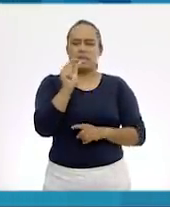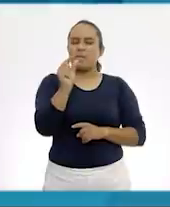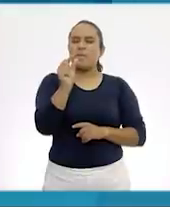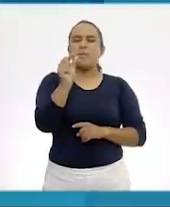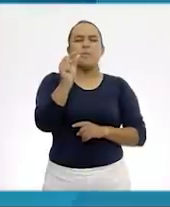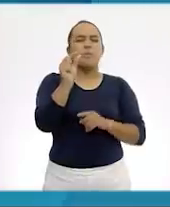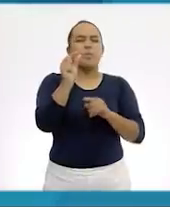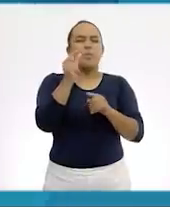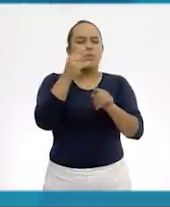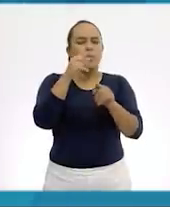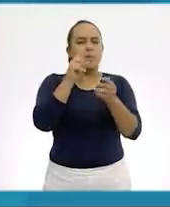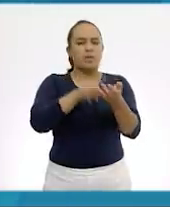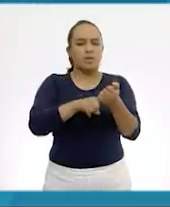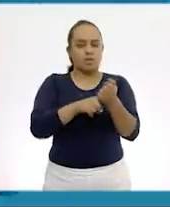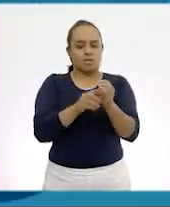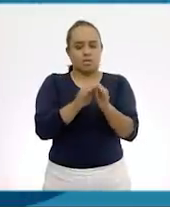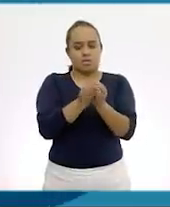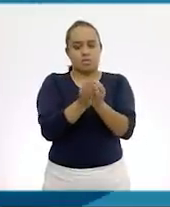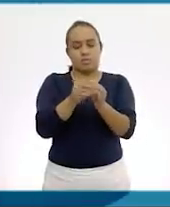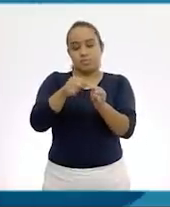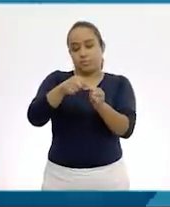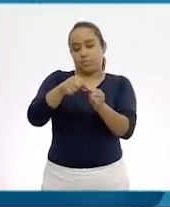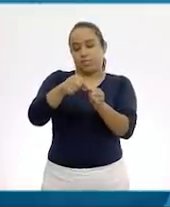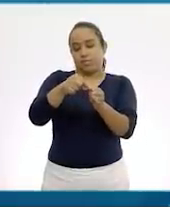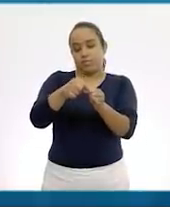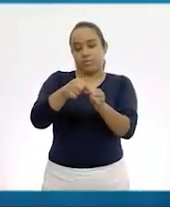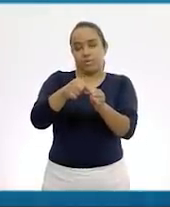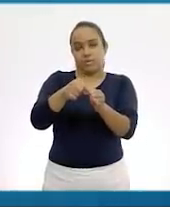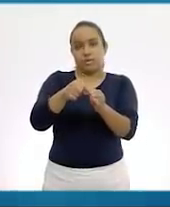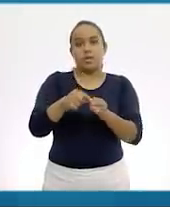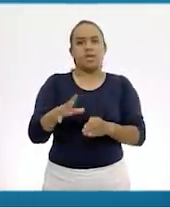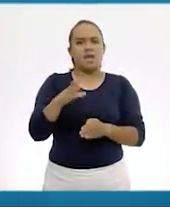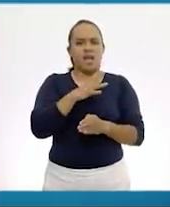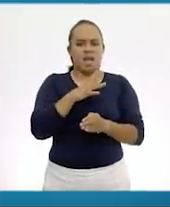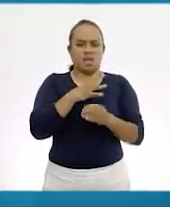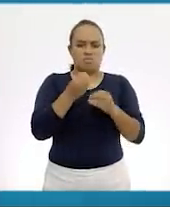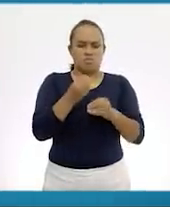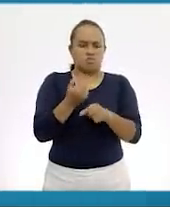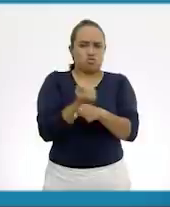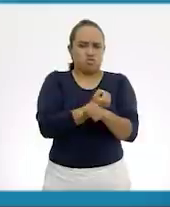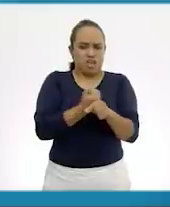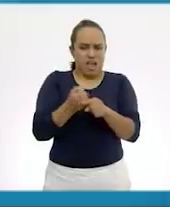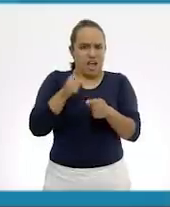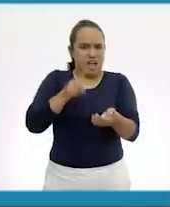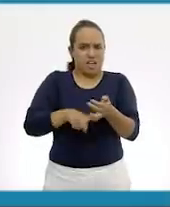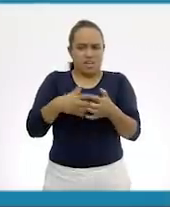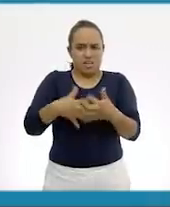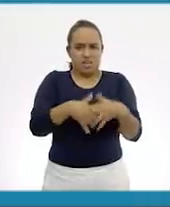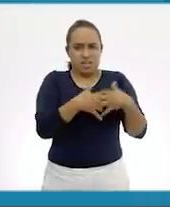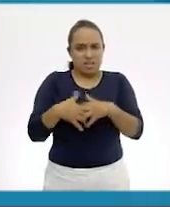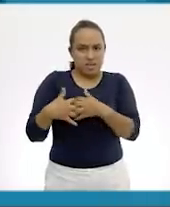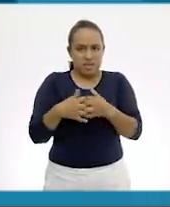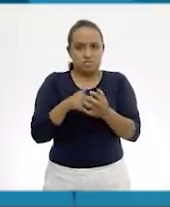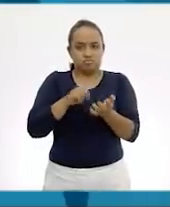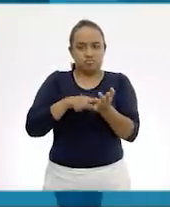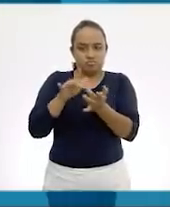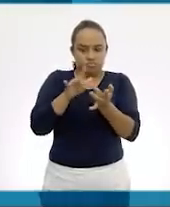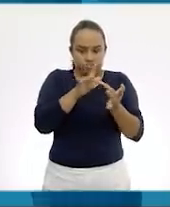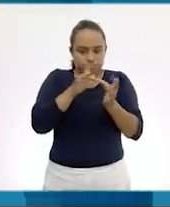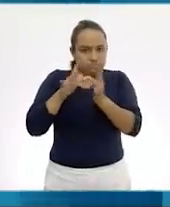que se encuentra situado en la parte superior de la vulva. Tiene miles de vasos sanguíneos y